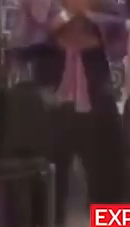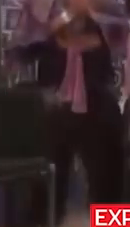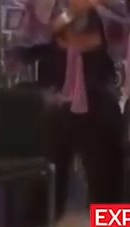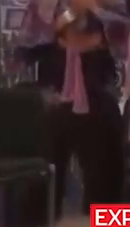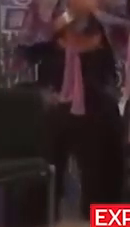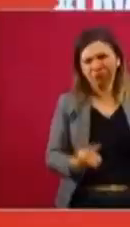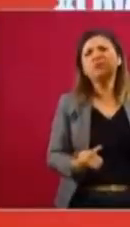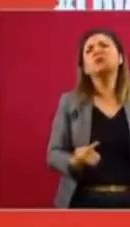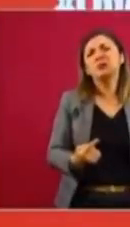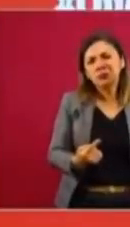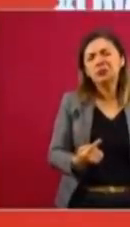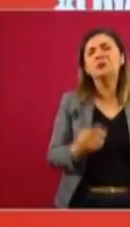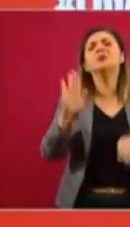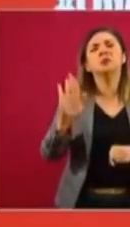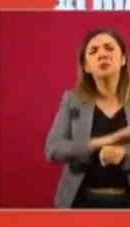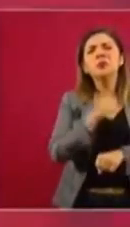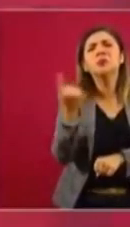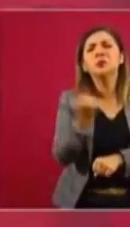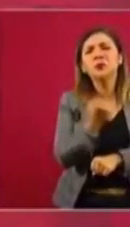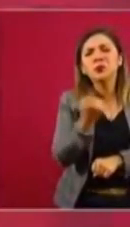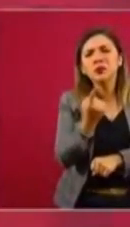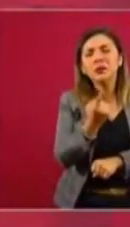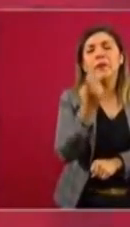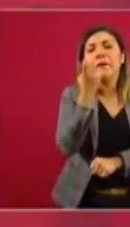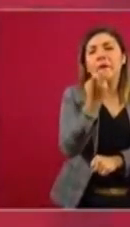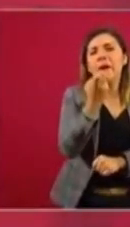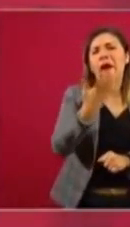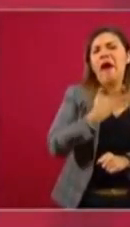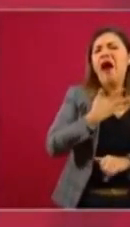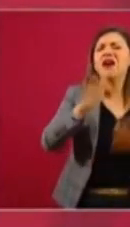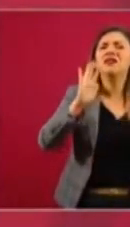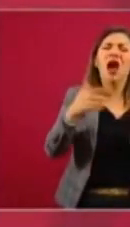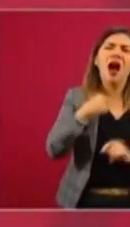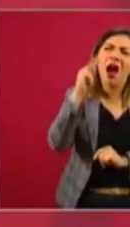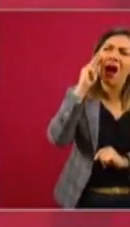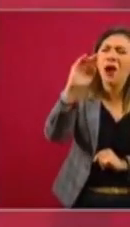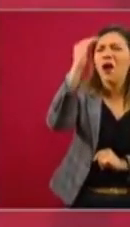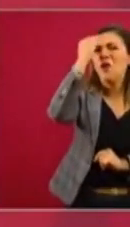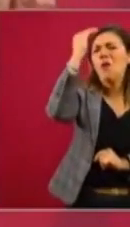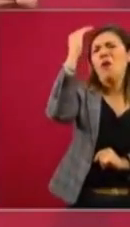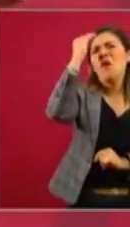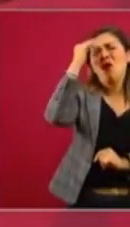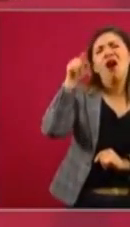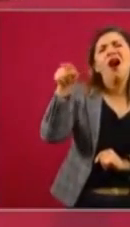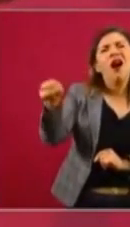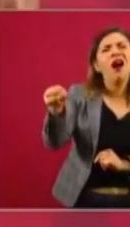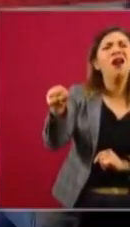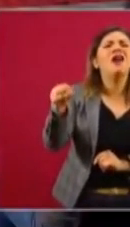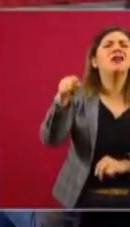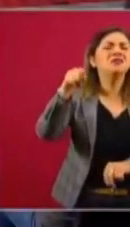México. Ya hay toda una campaña para